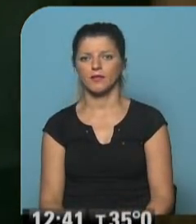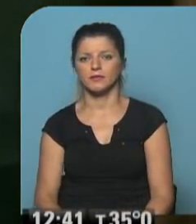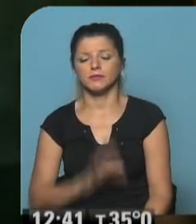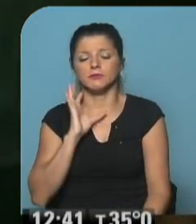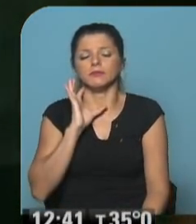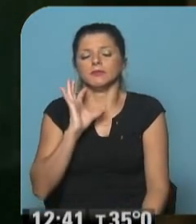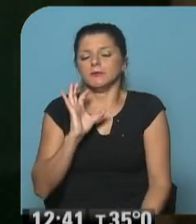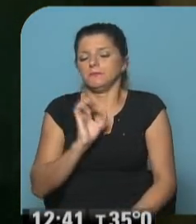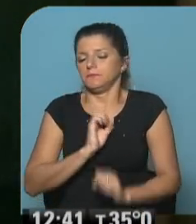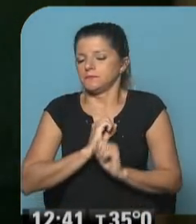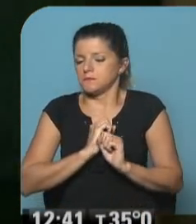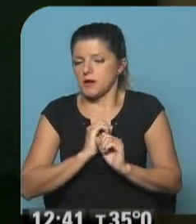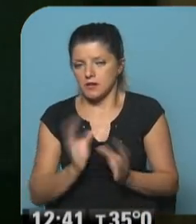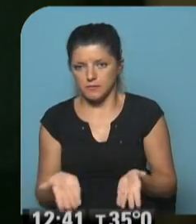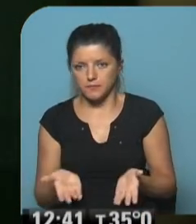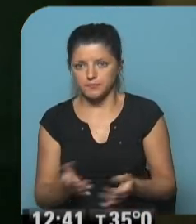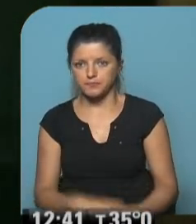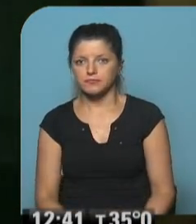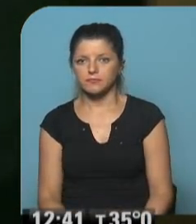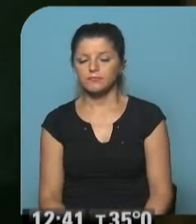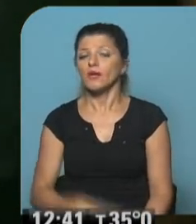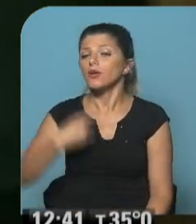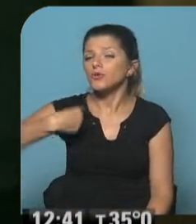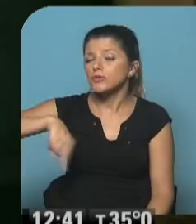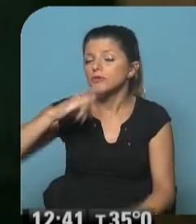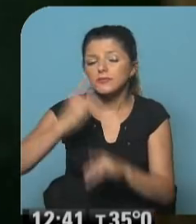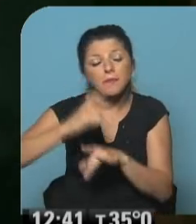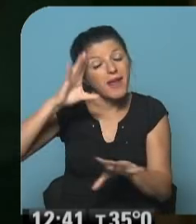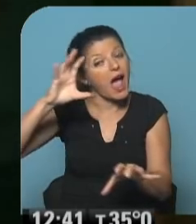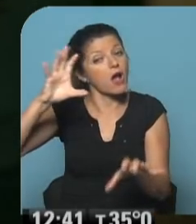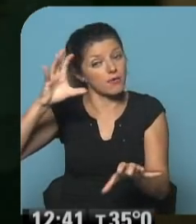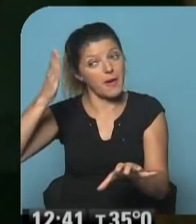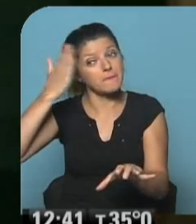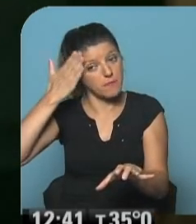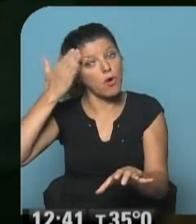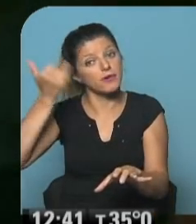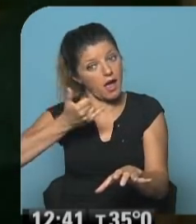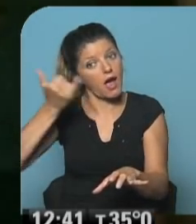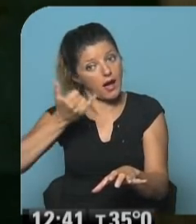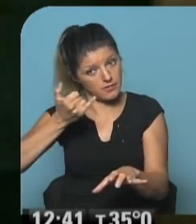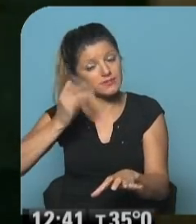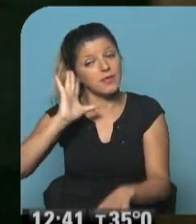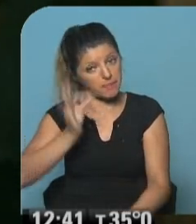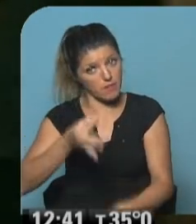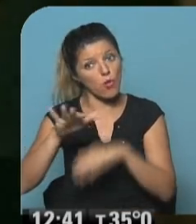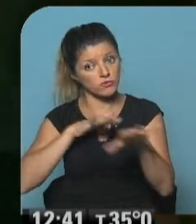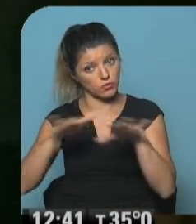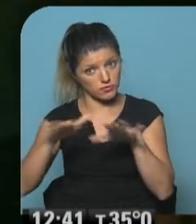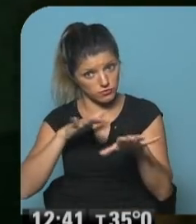total. Nosotros jamás vamos a olvidar, tenemos memoria, somos peruanos conscientes de lo que está